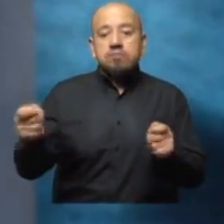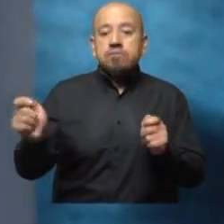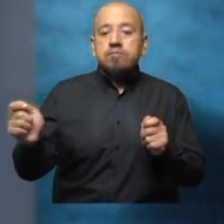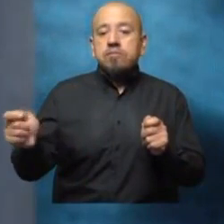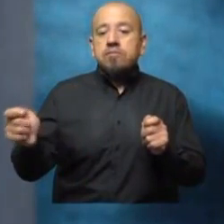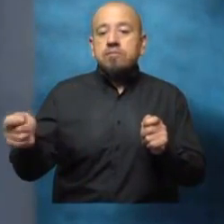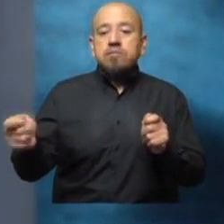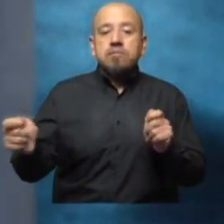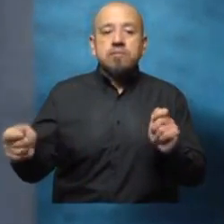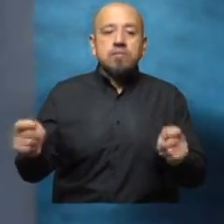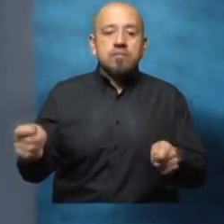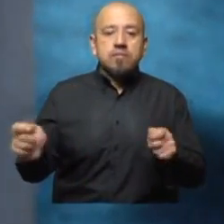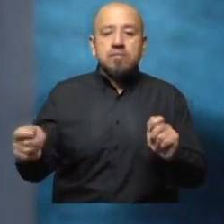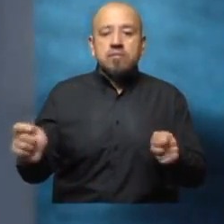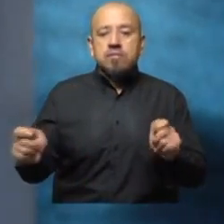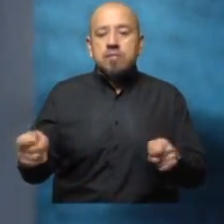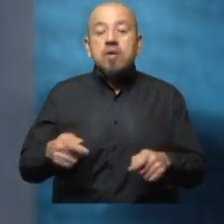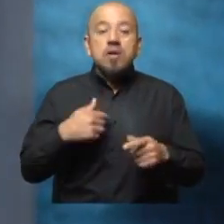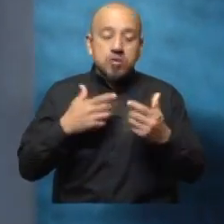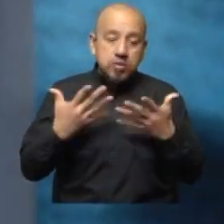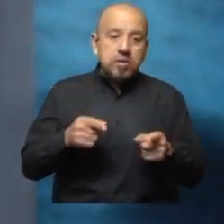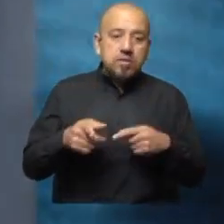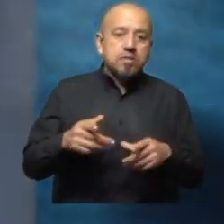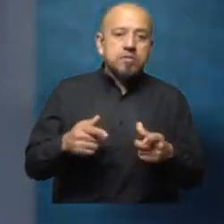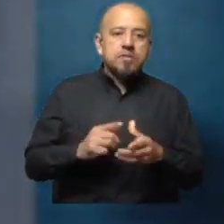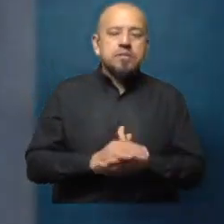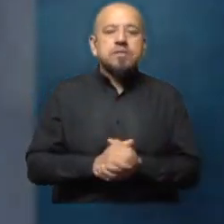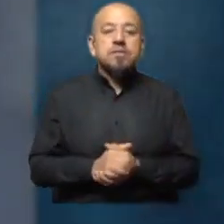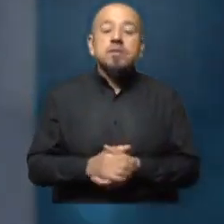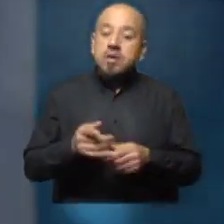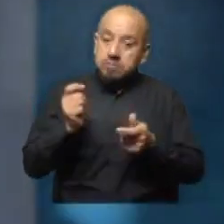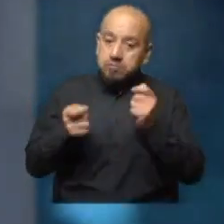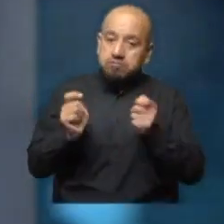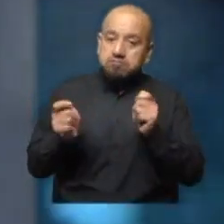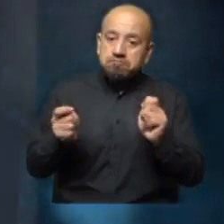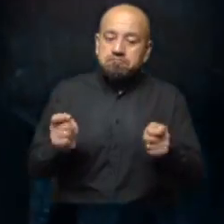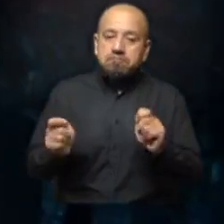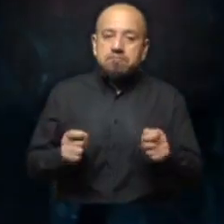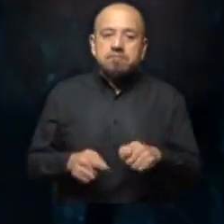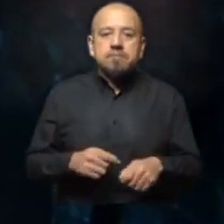entonces quiero profundizar en eso cuando pueda practicar tocar la batería